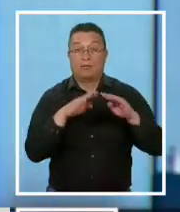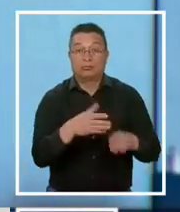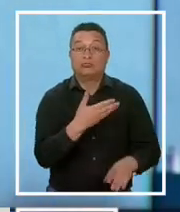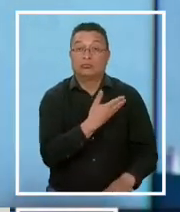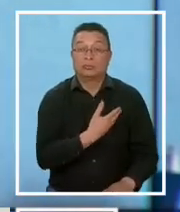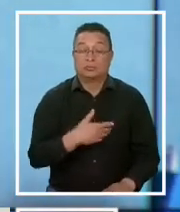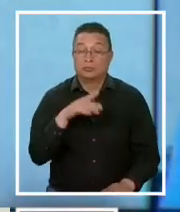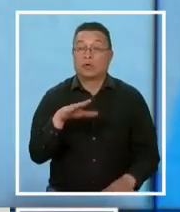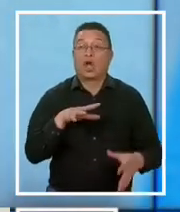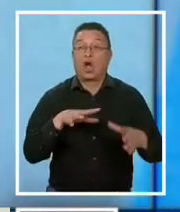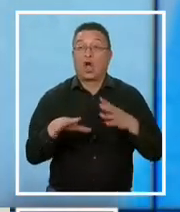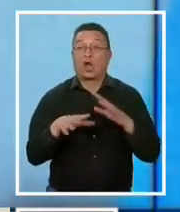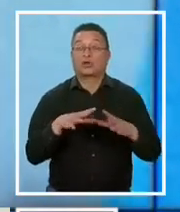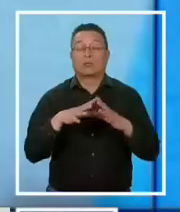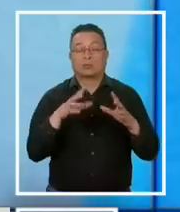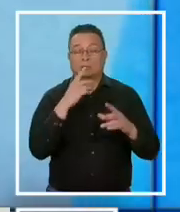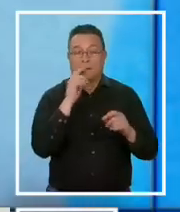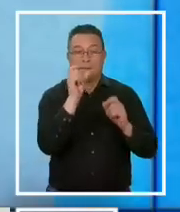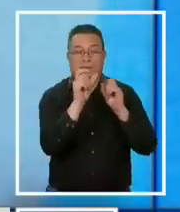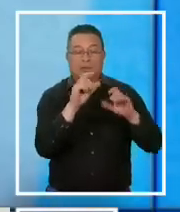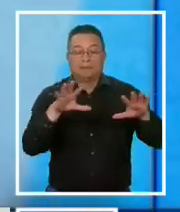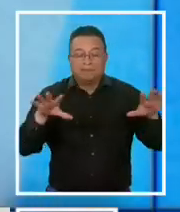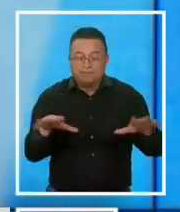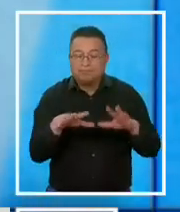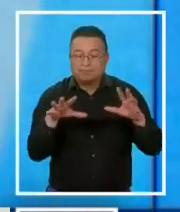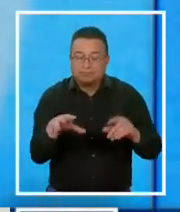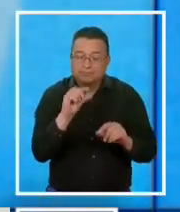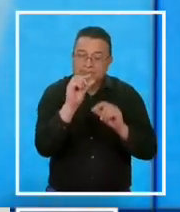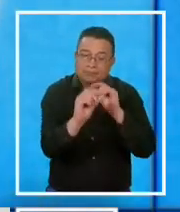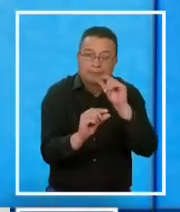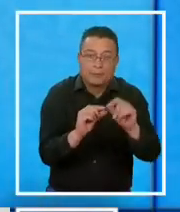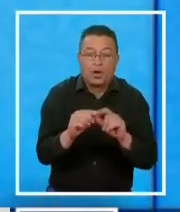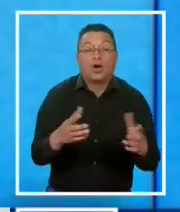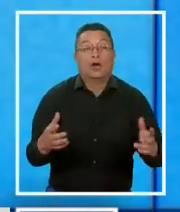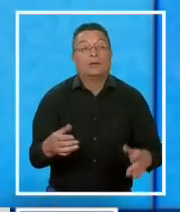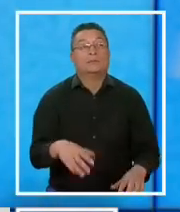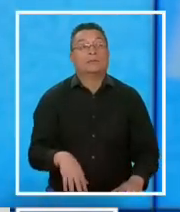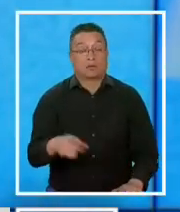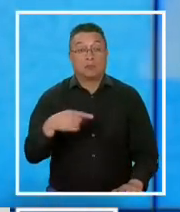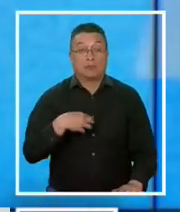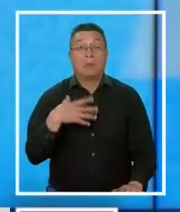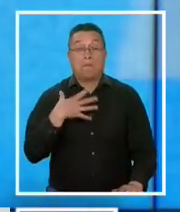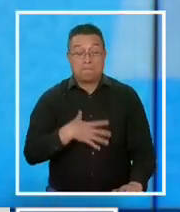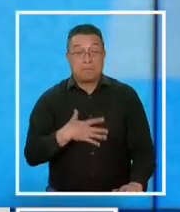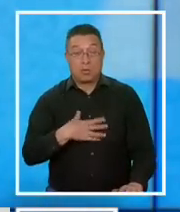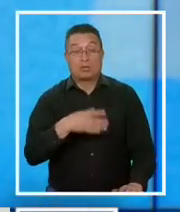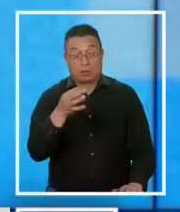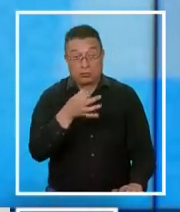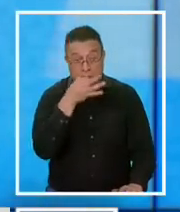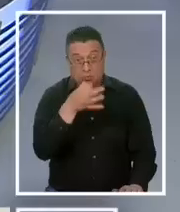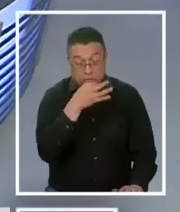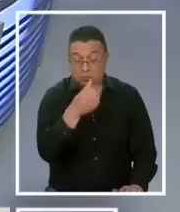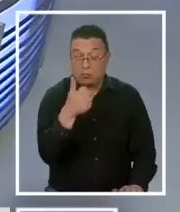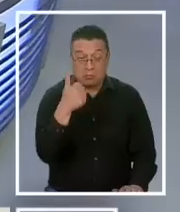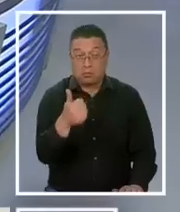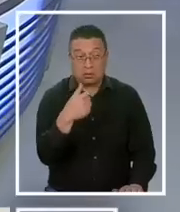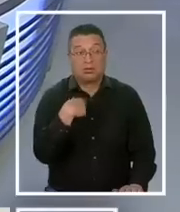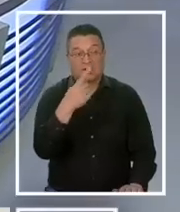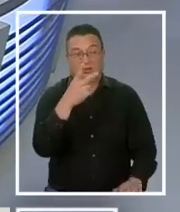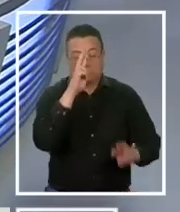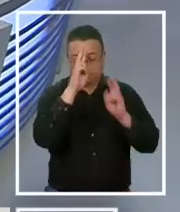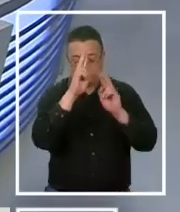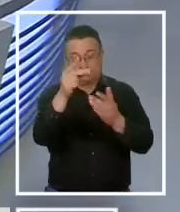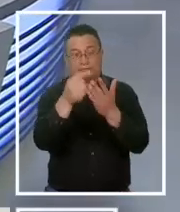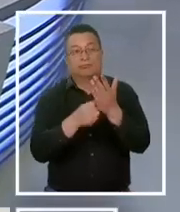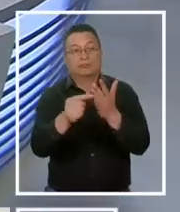todo en esta cosa tan tan conceptual que es la medida de lo posible Jaime velorio como viste este discurso O sea a mí me gusta me gusta el discurso me gusta que se reconozca